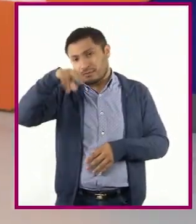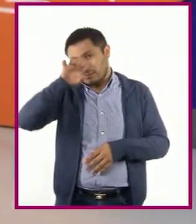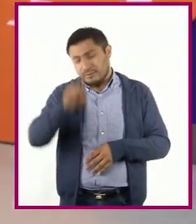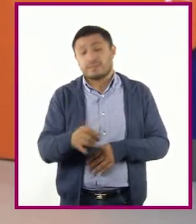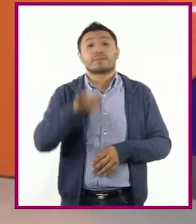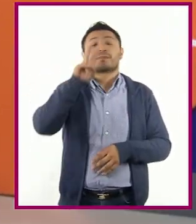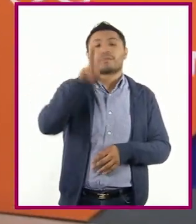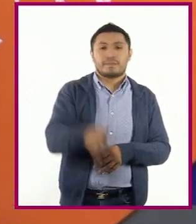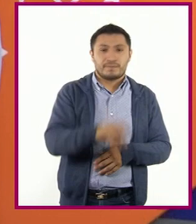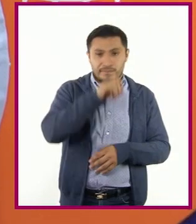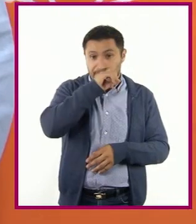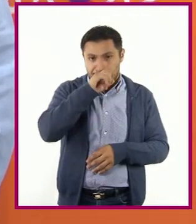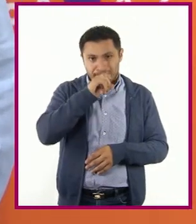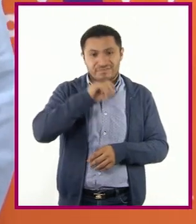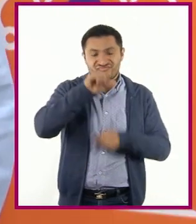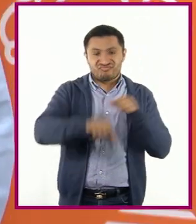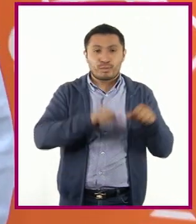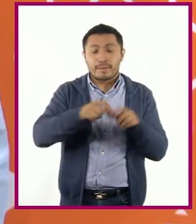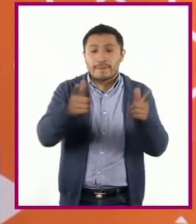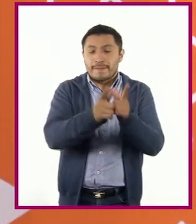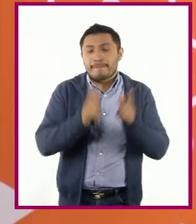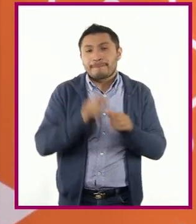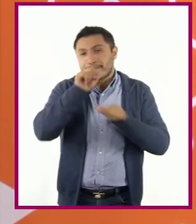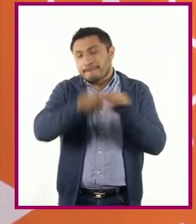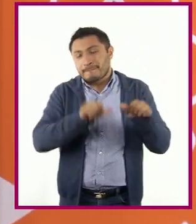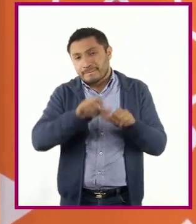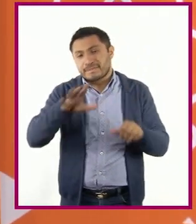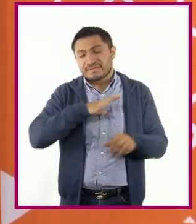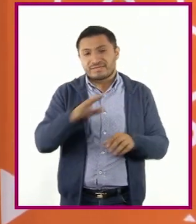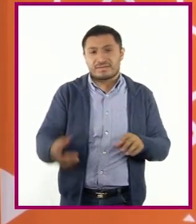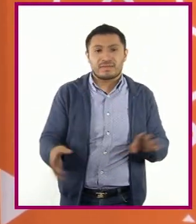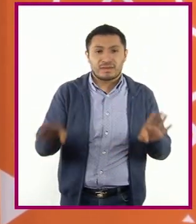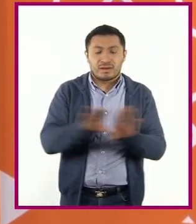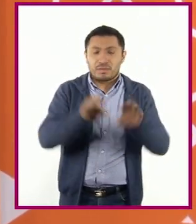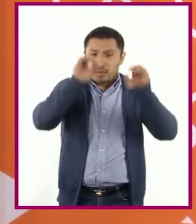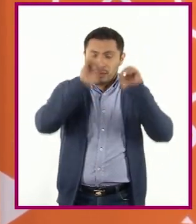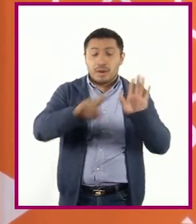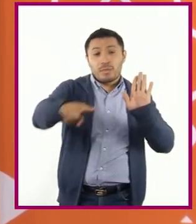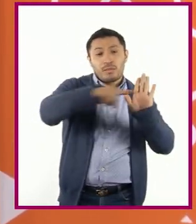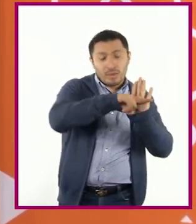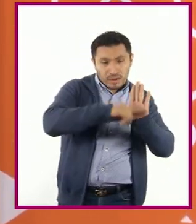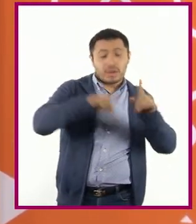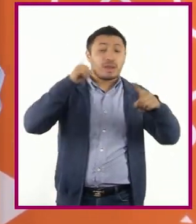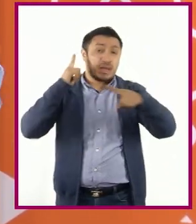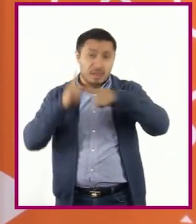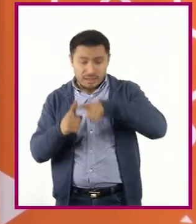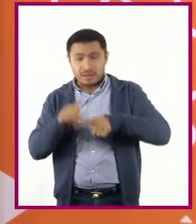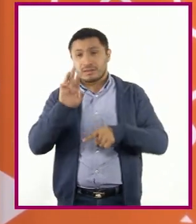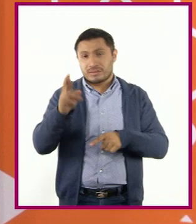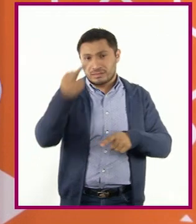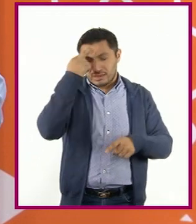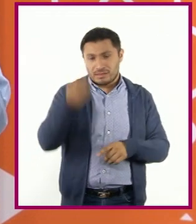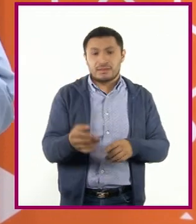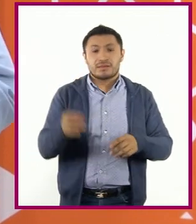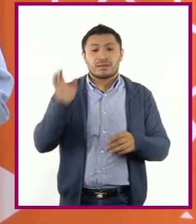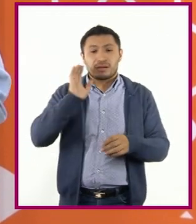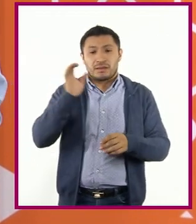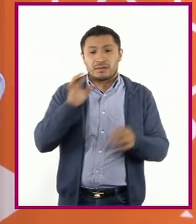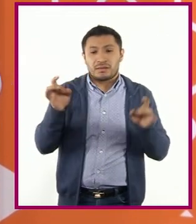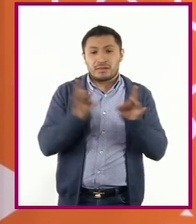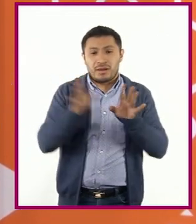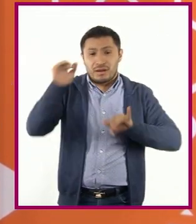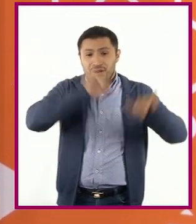Sin embargo, carecía de reglas claras para próximos símbolos de nuevos elementos. El químico sueco